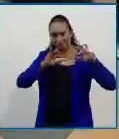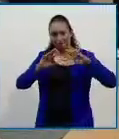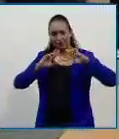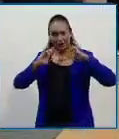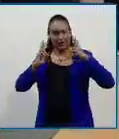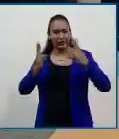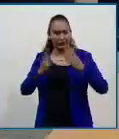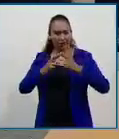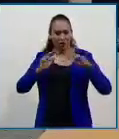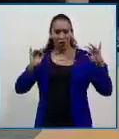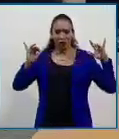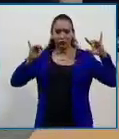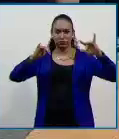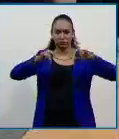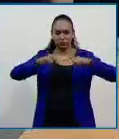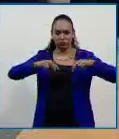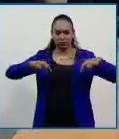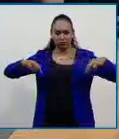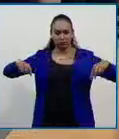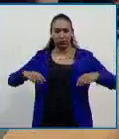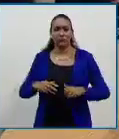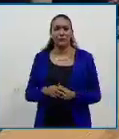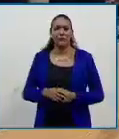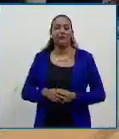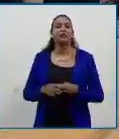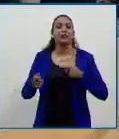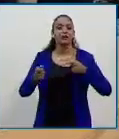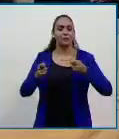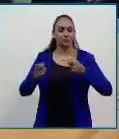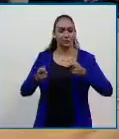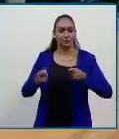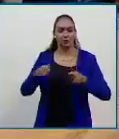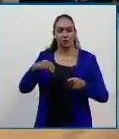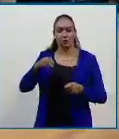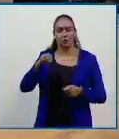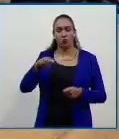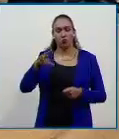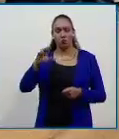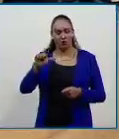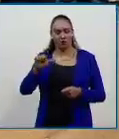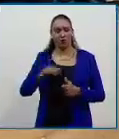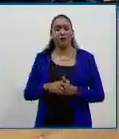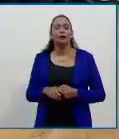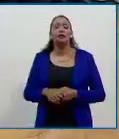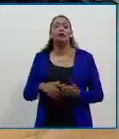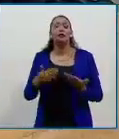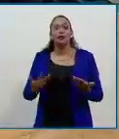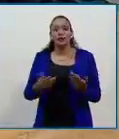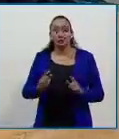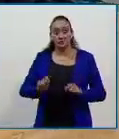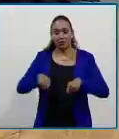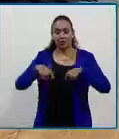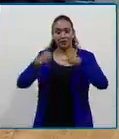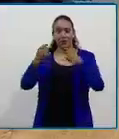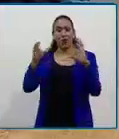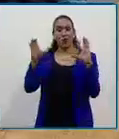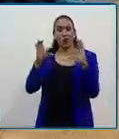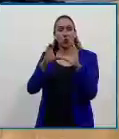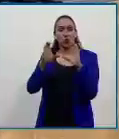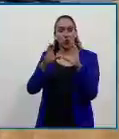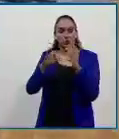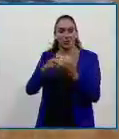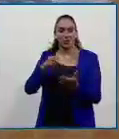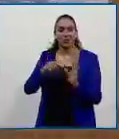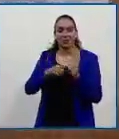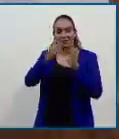Poder Judicial de la Federación, encabezados por su presidenta Mónica Aralí Soto Fregoso, se entregó la constancia de mayoría